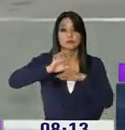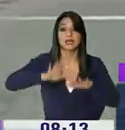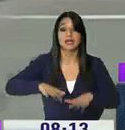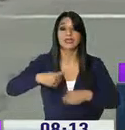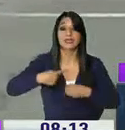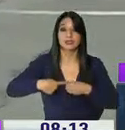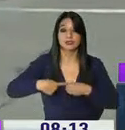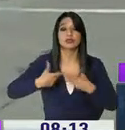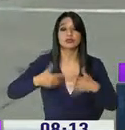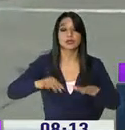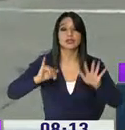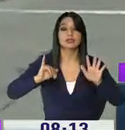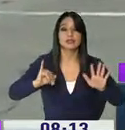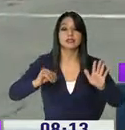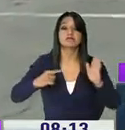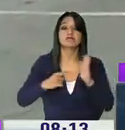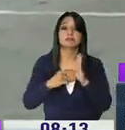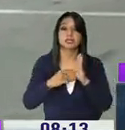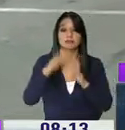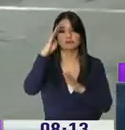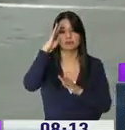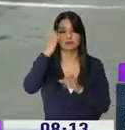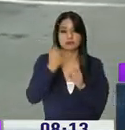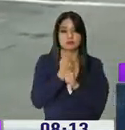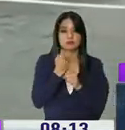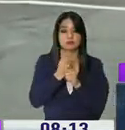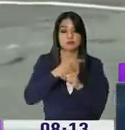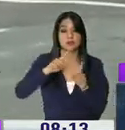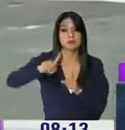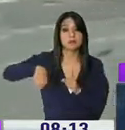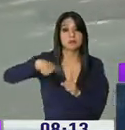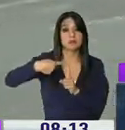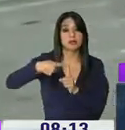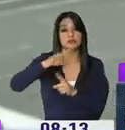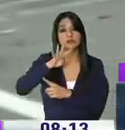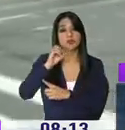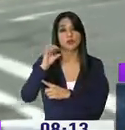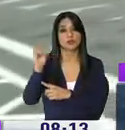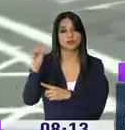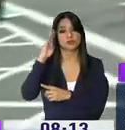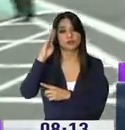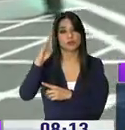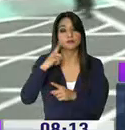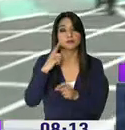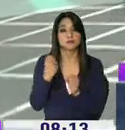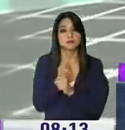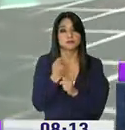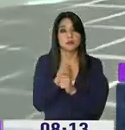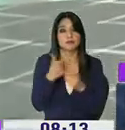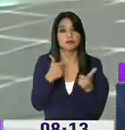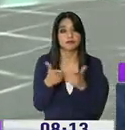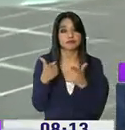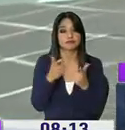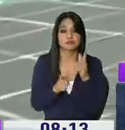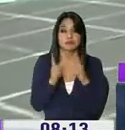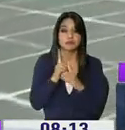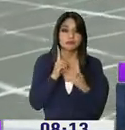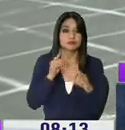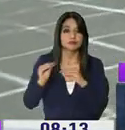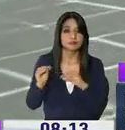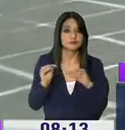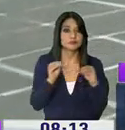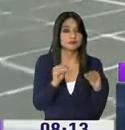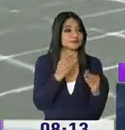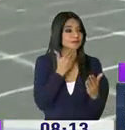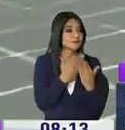de Quito tiene 6.000 hombres trabajando, pero son 400 hombres más adicionales que se han sumado a este trabajo de distanciamiento. Perfecto,